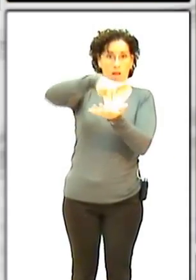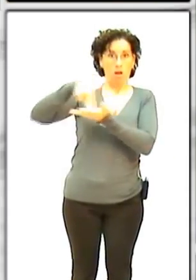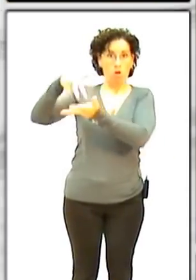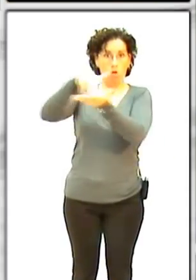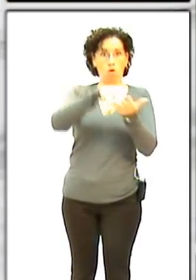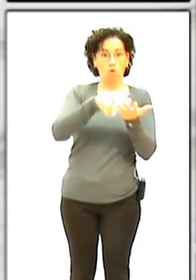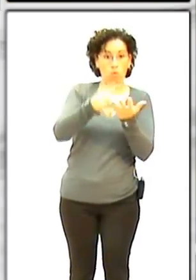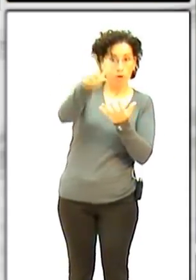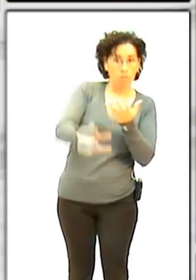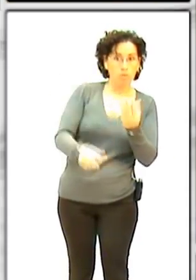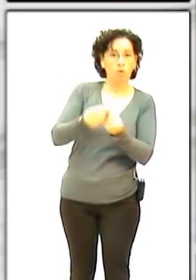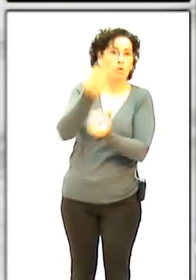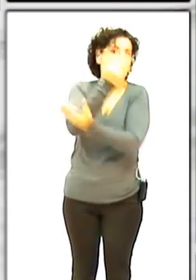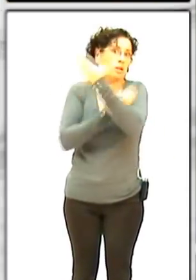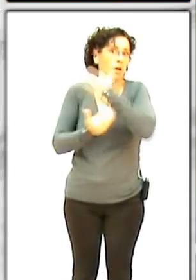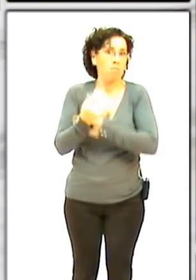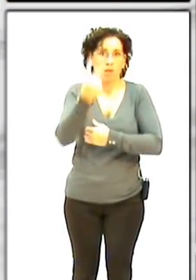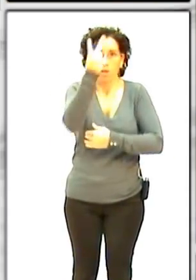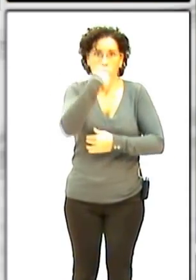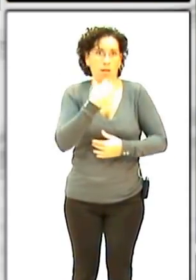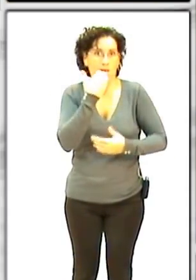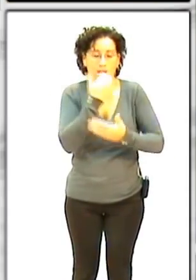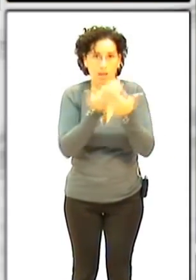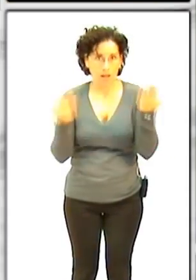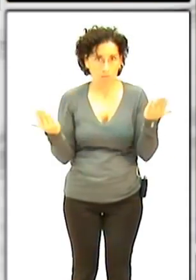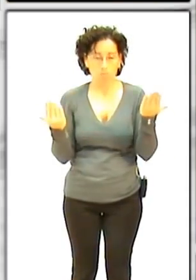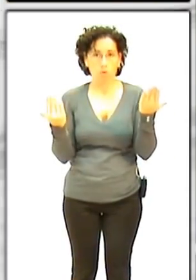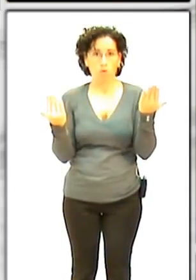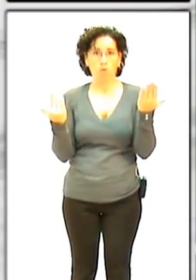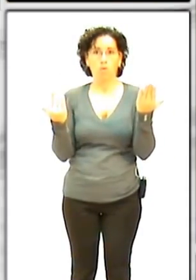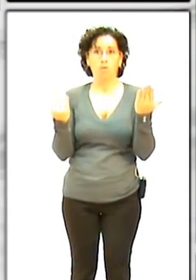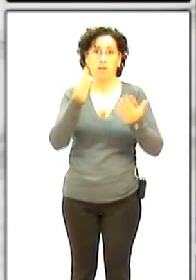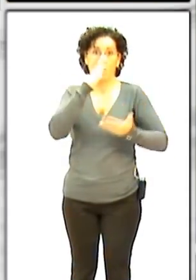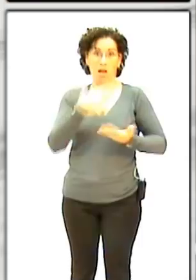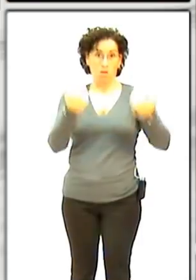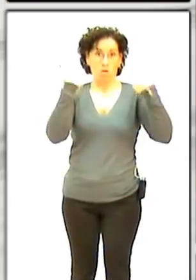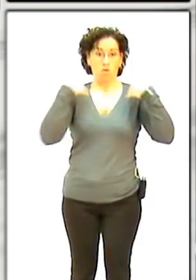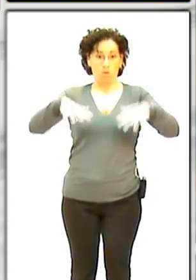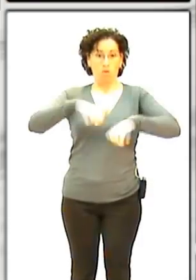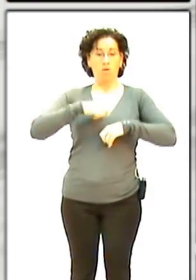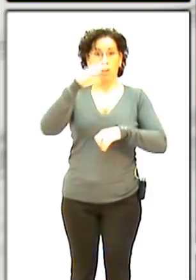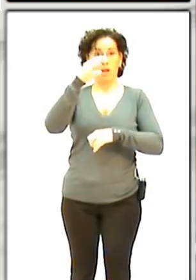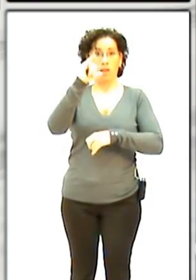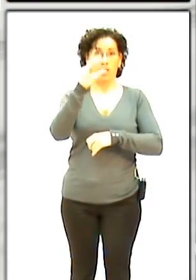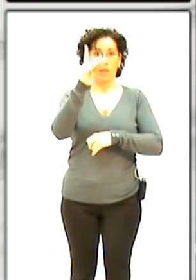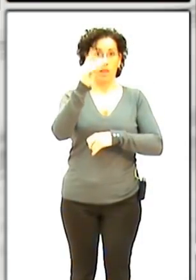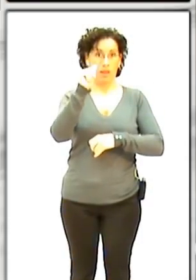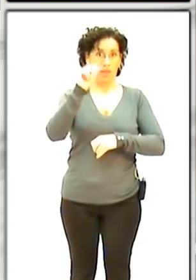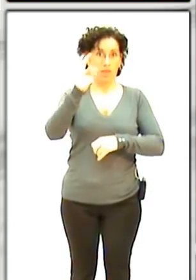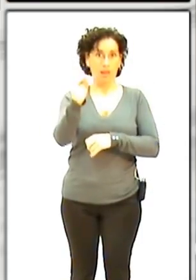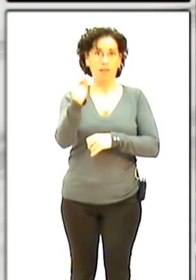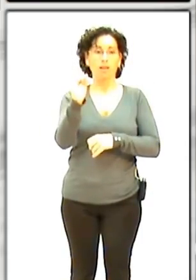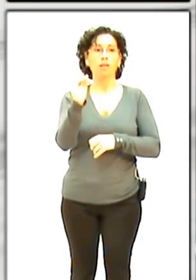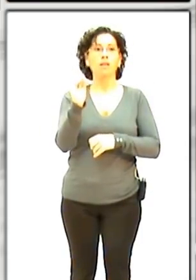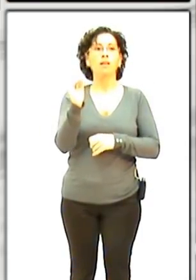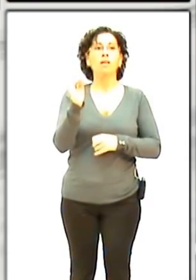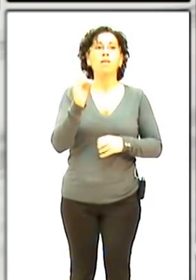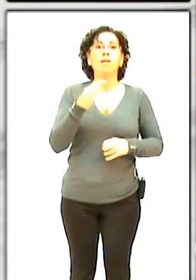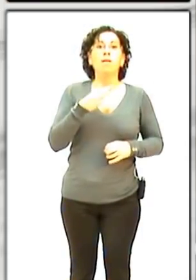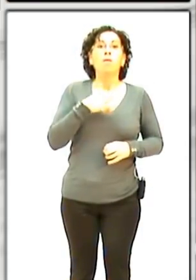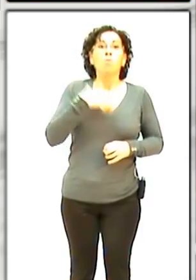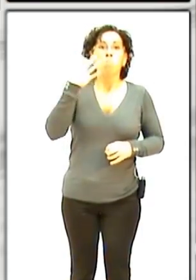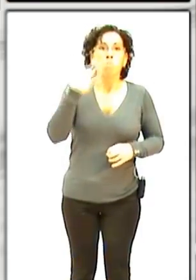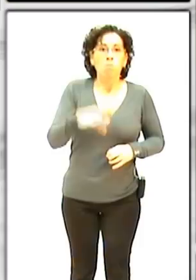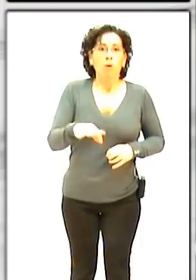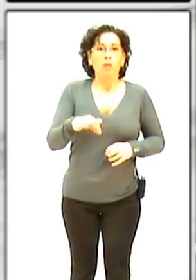con discapacidad visual, que es este caso en concreto que lleva CIDAD, pues yo creo que todo es cuestión de